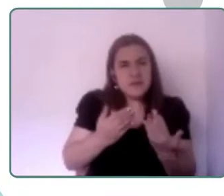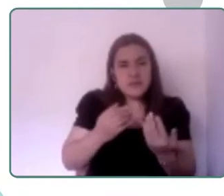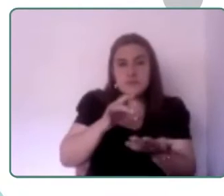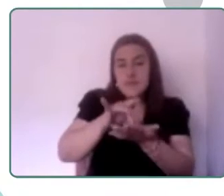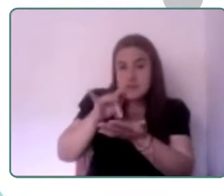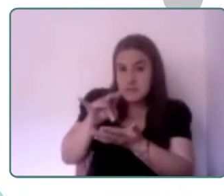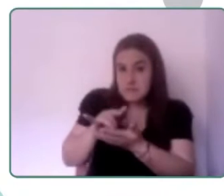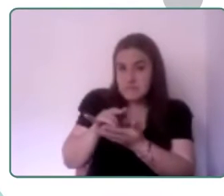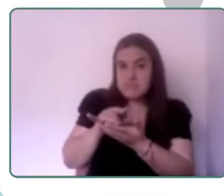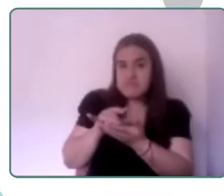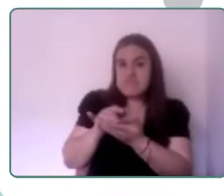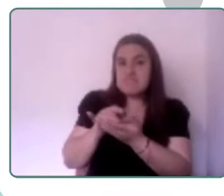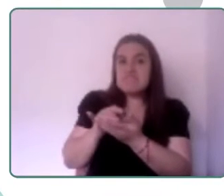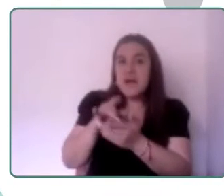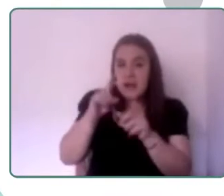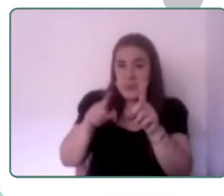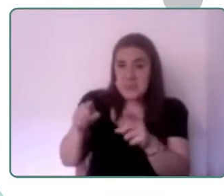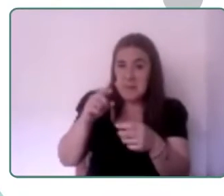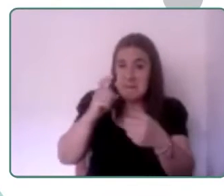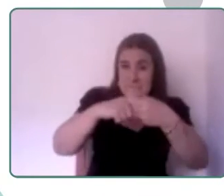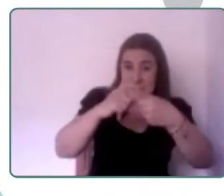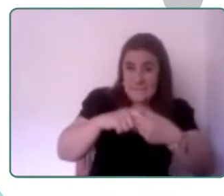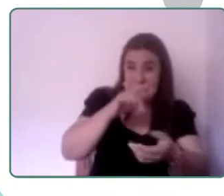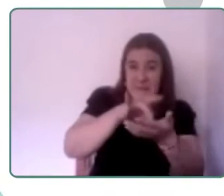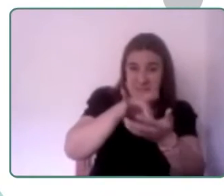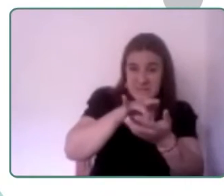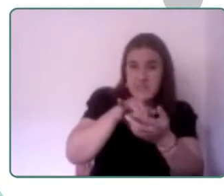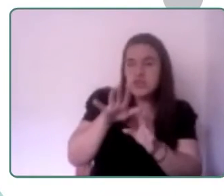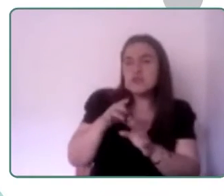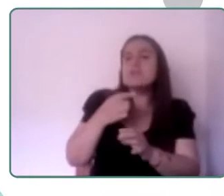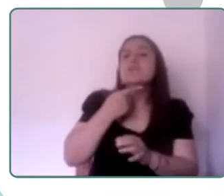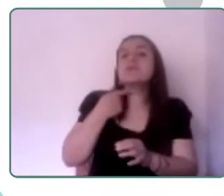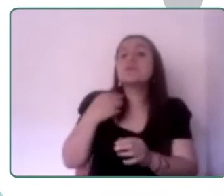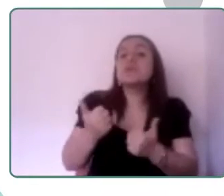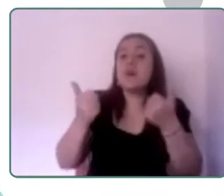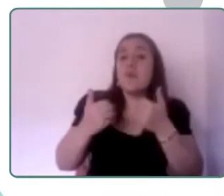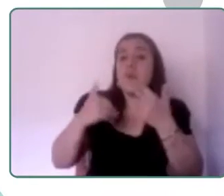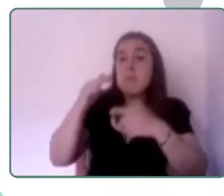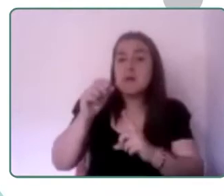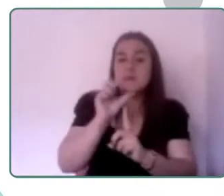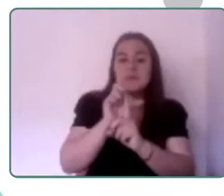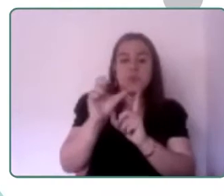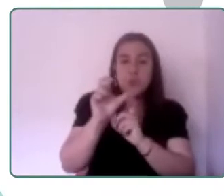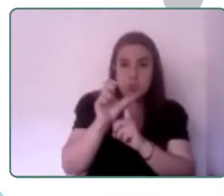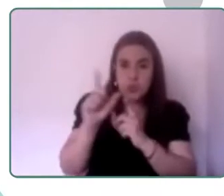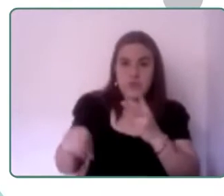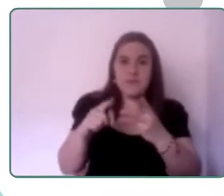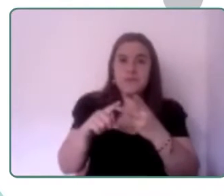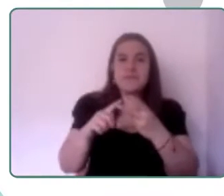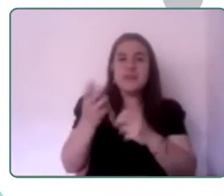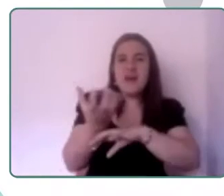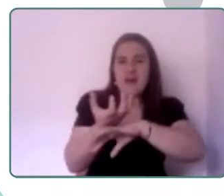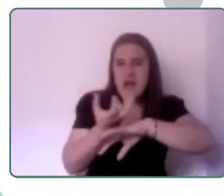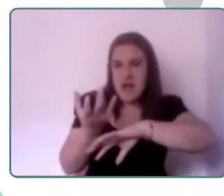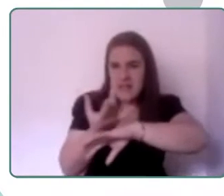estudiantes prefieren participar en actividades culturales, artísticas, deportivas y recreativas, y tienen muy poca